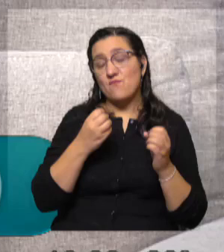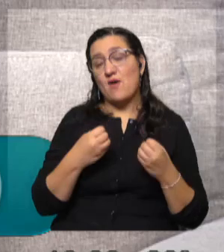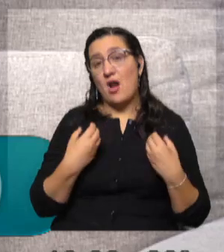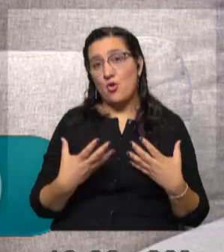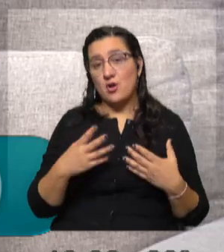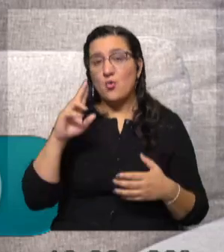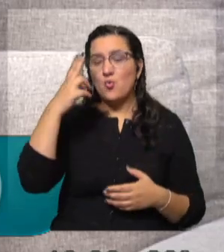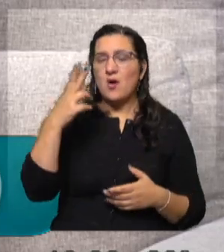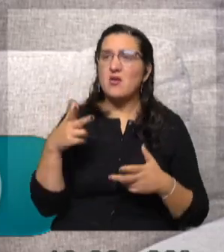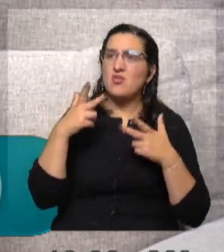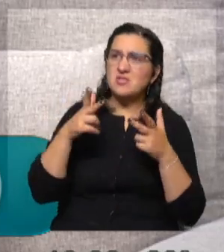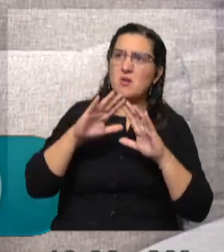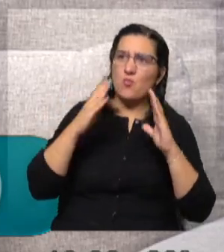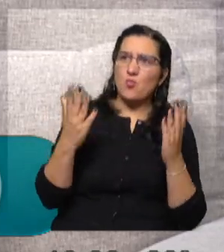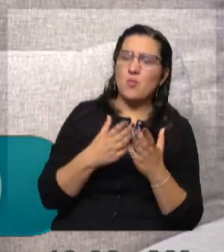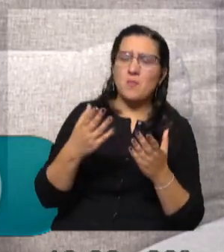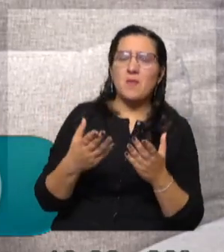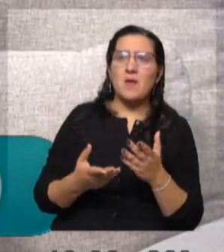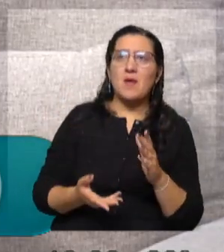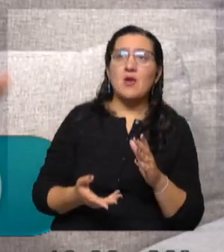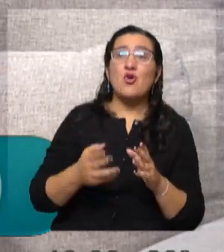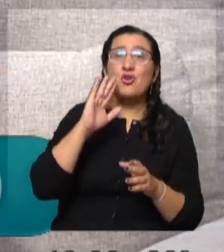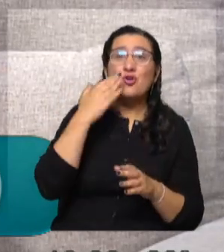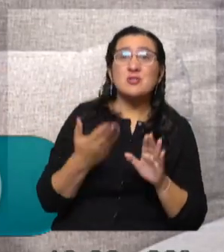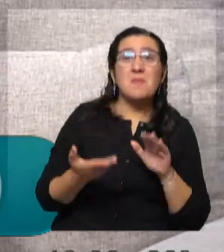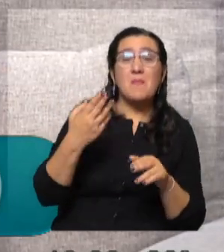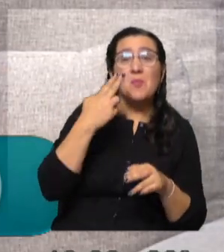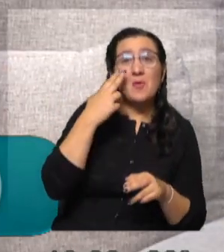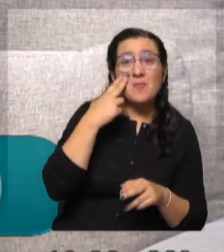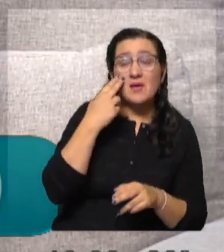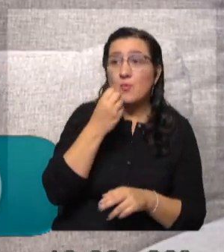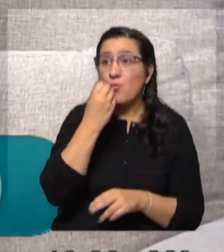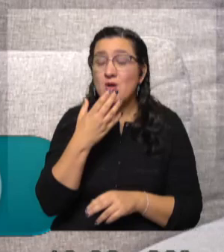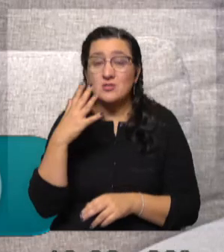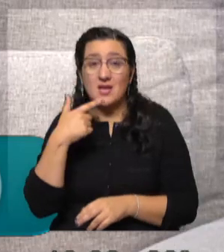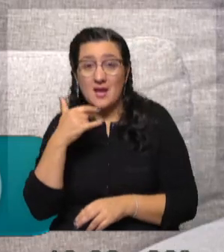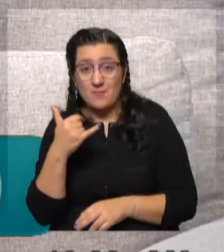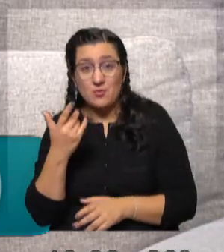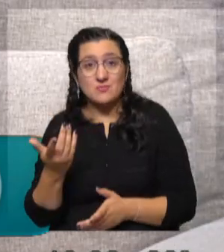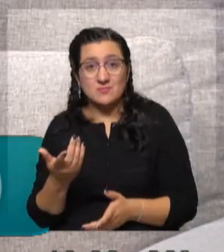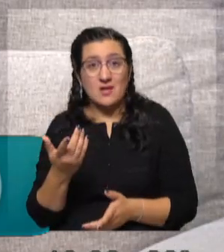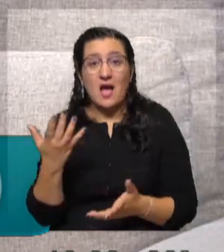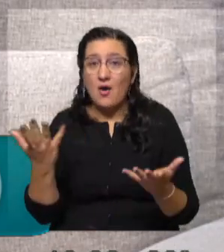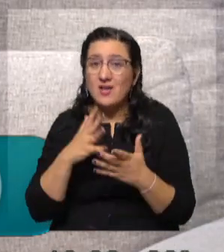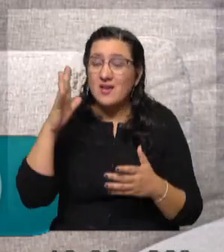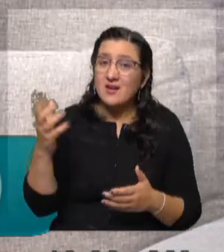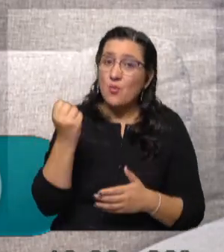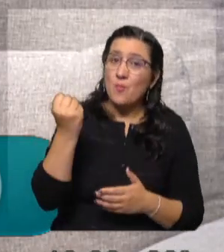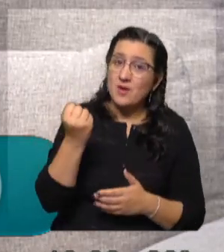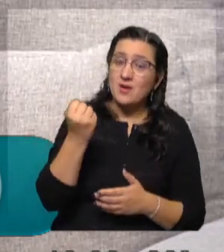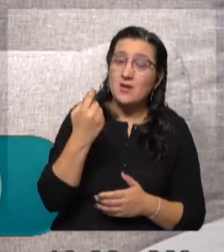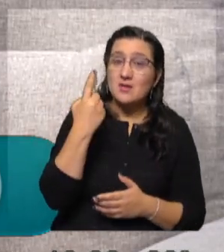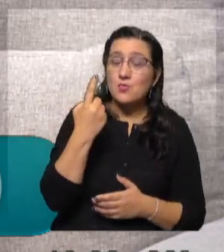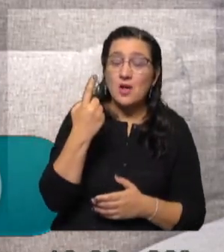Uruguay hoy se lo menciona en el mundo más por problemas que por buenos ejemplos eso hay que recuperarlo y una de las claves va a ser el vínculo con